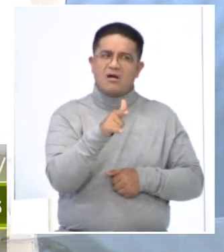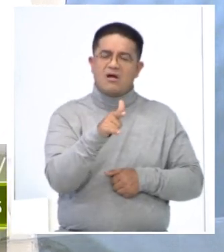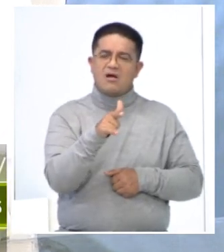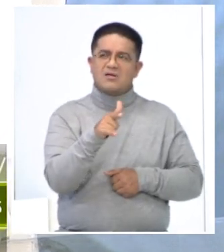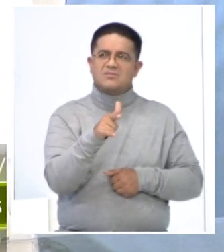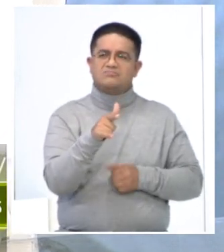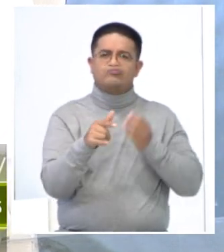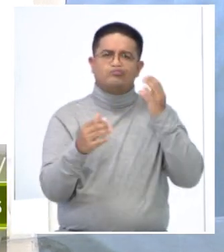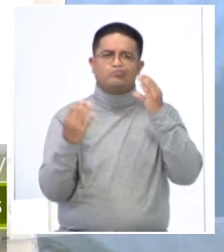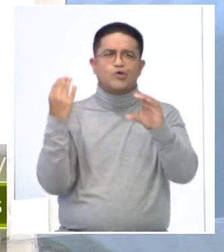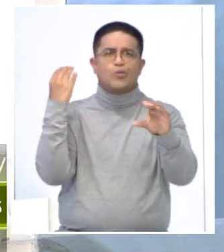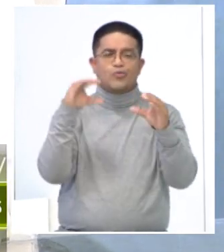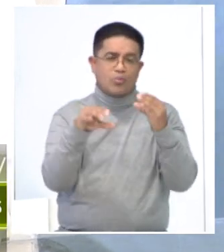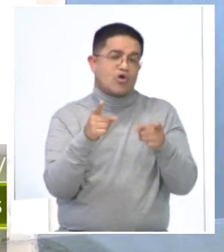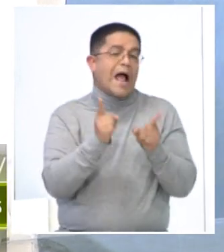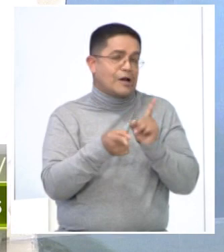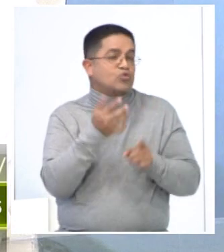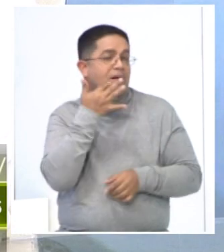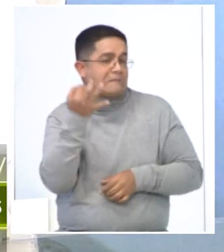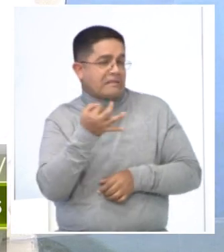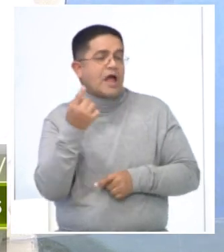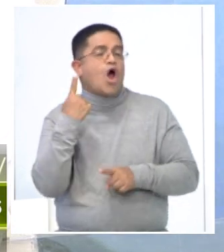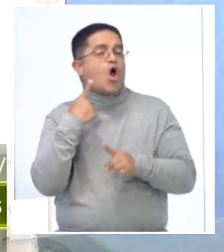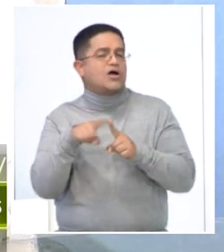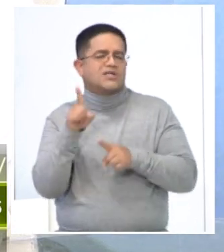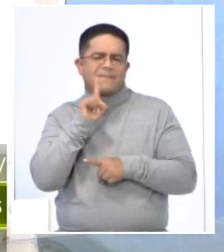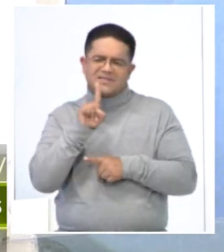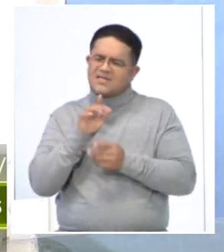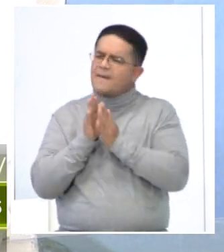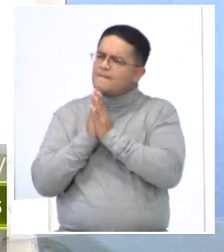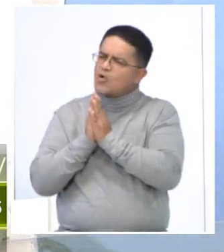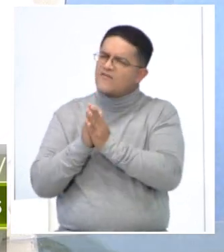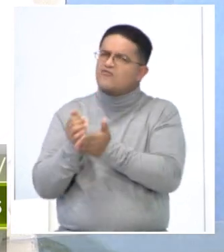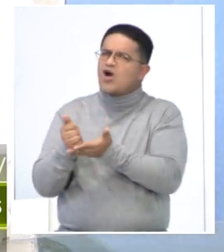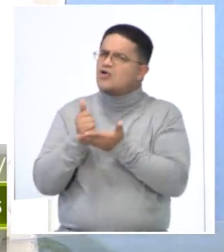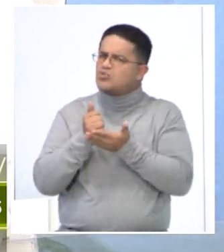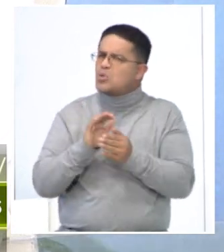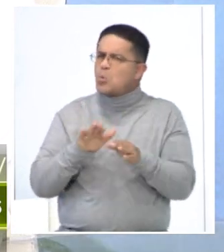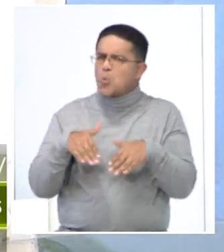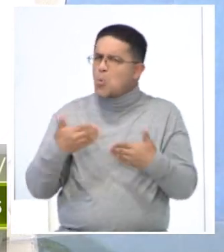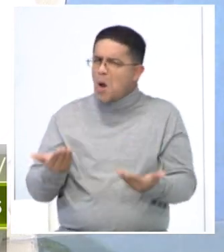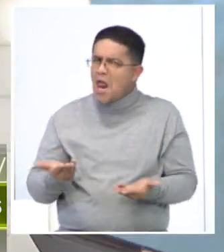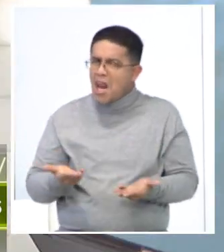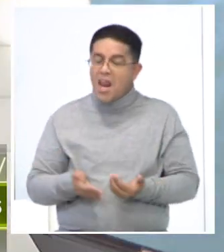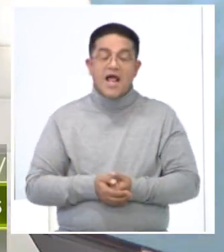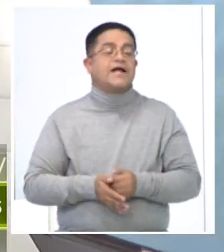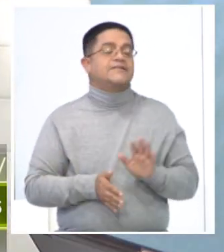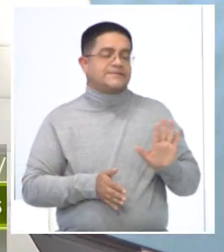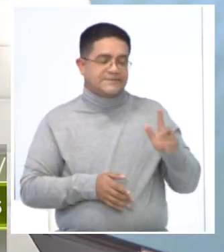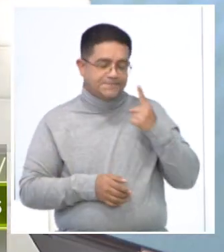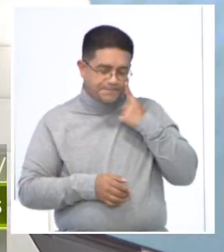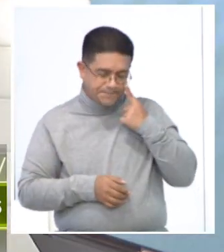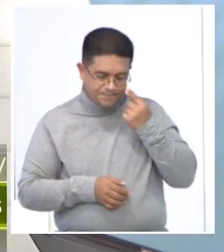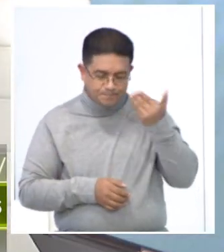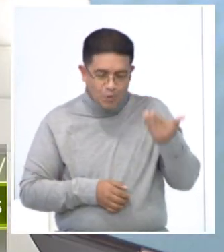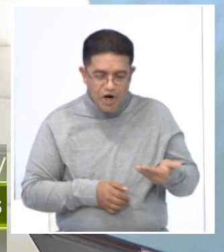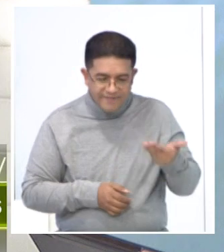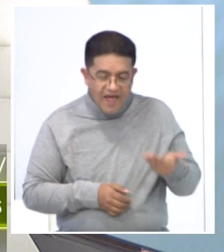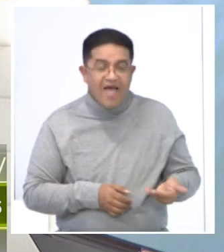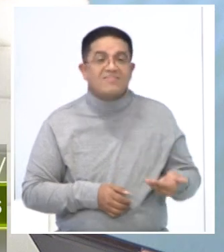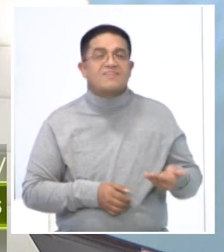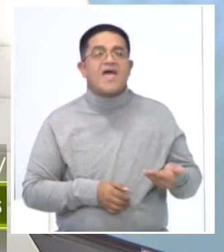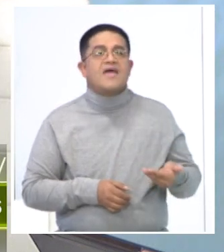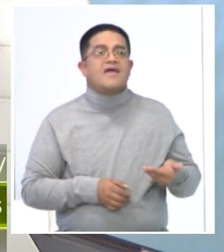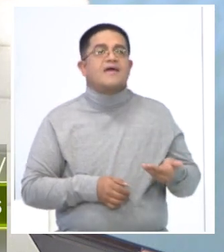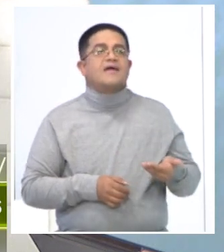nos decía que muchos son ciertas y otras son falsas nos pudiera ayudar a aclarar Cuáles son claro fíjate es importante Daniela porque